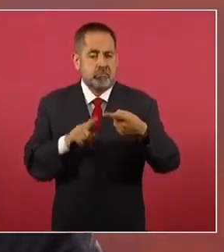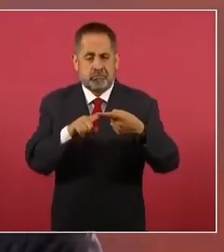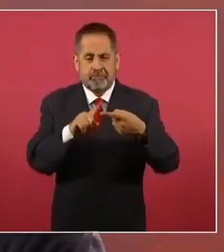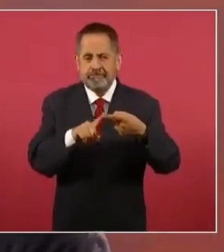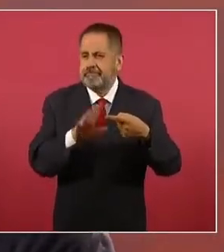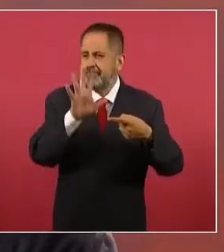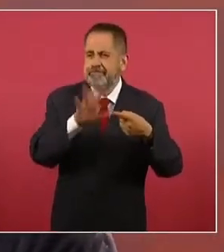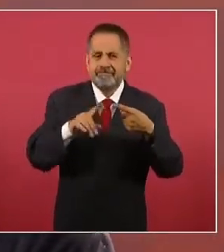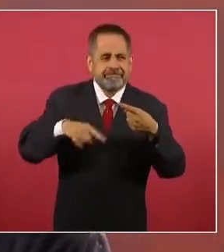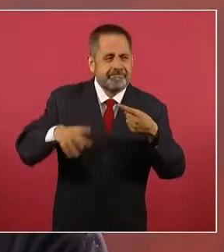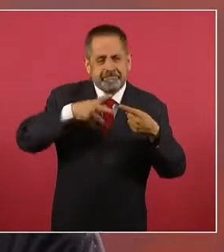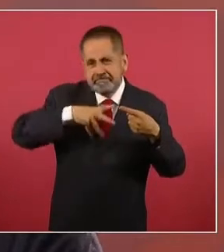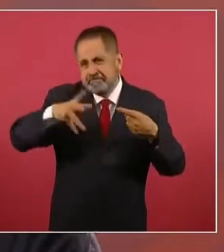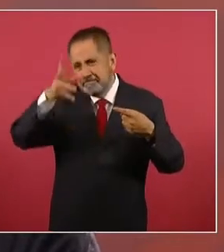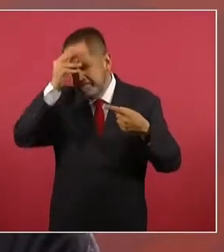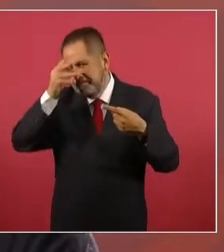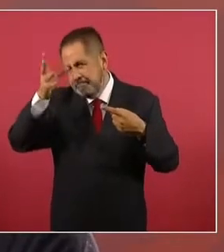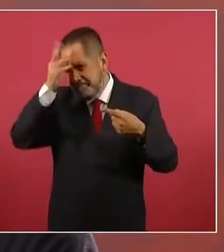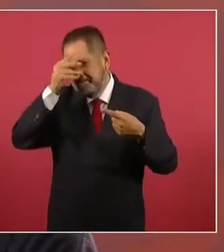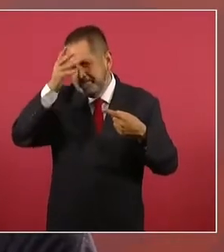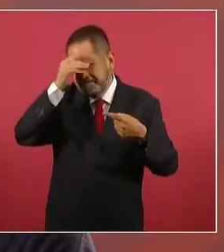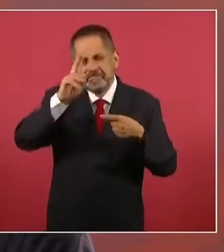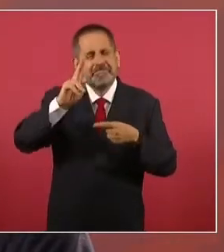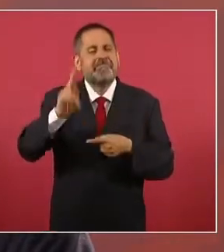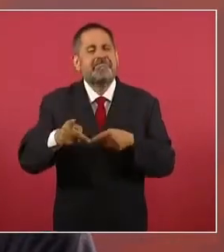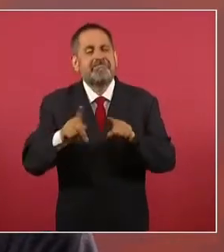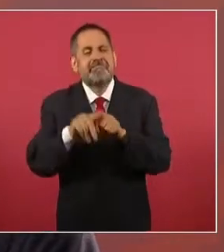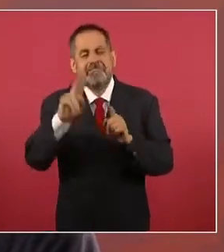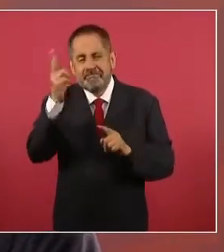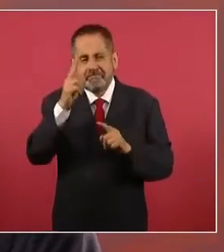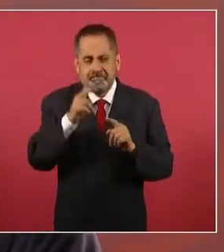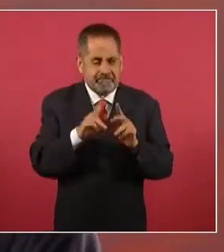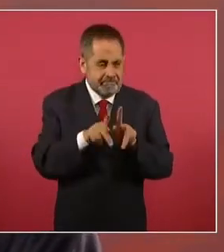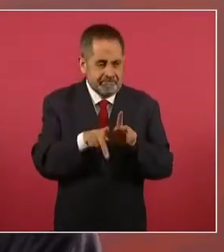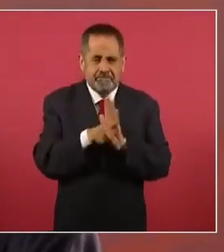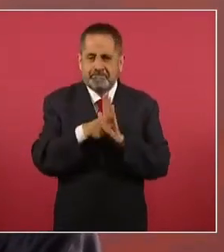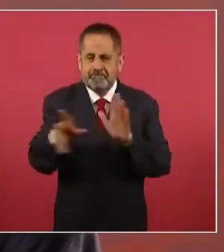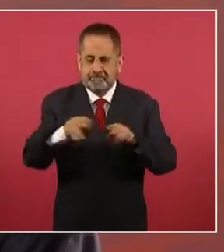escuela, eran universidades, era enseñanza